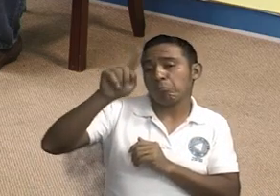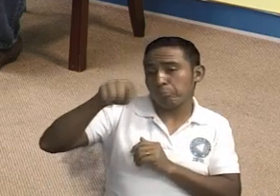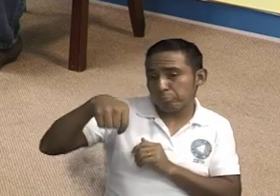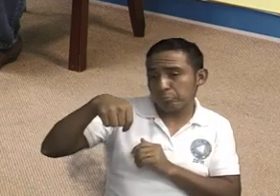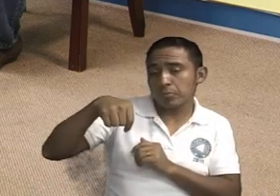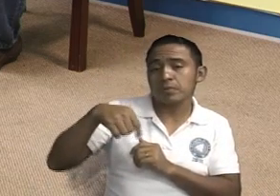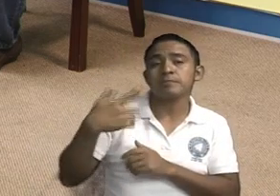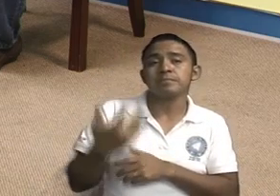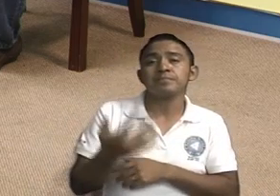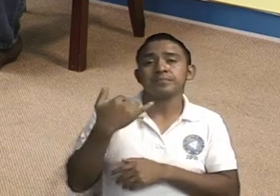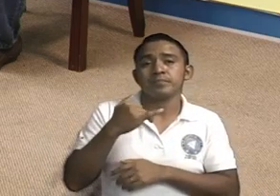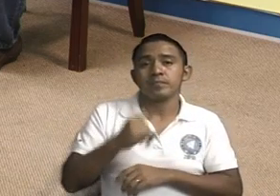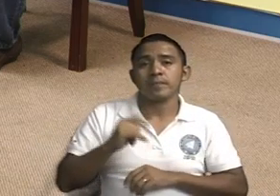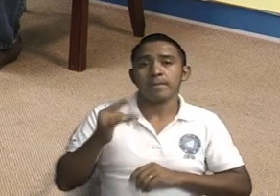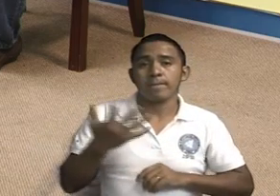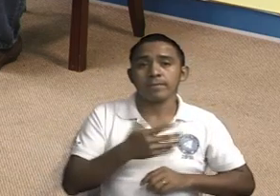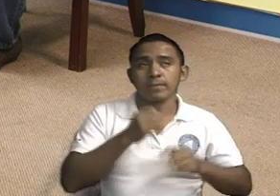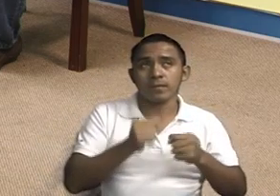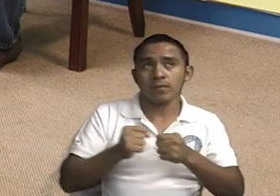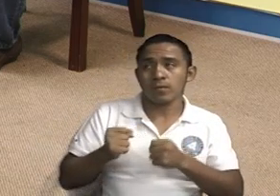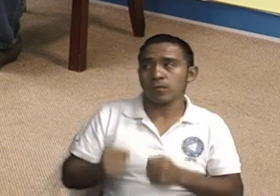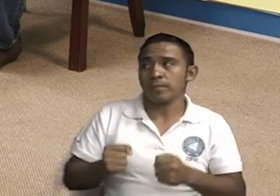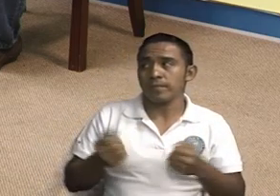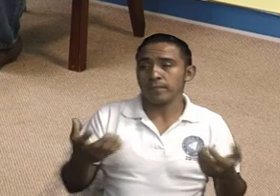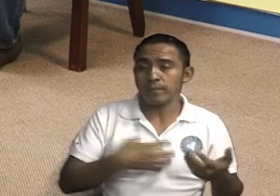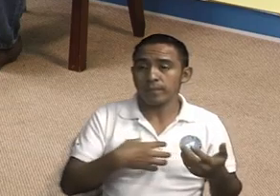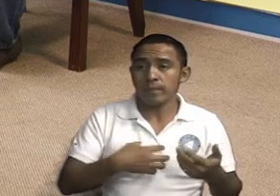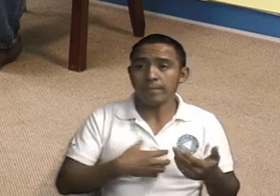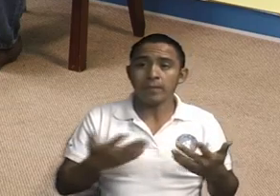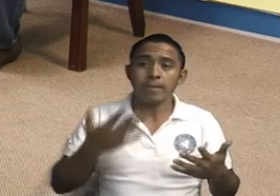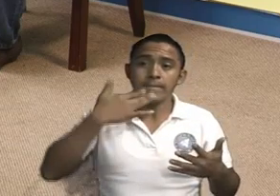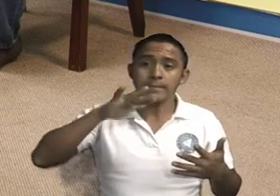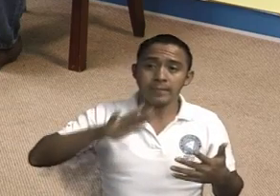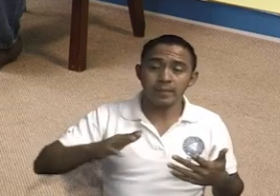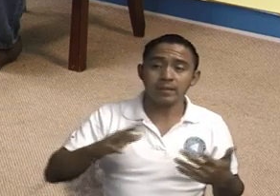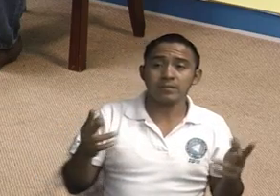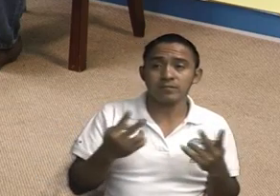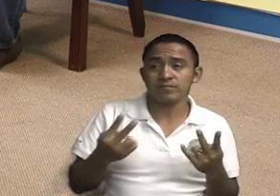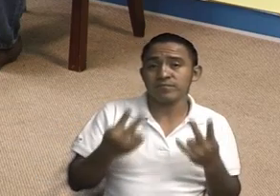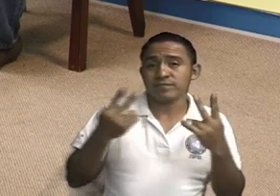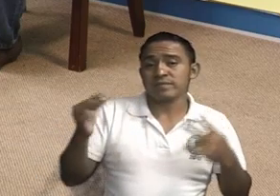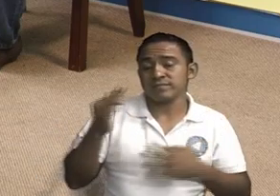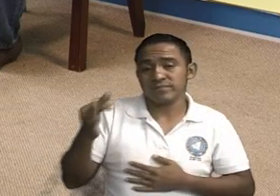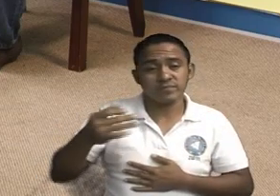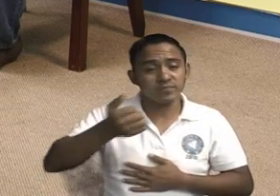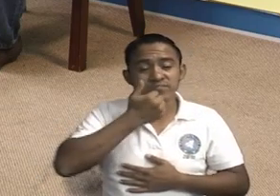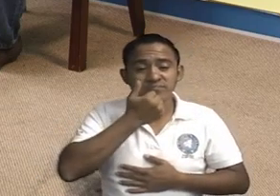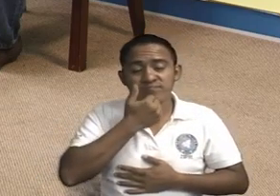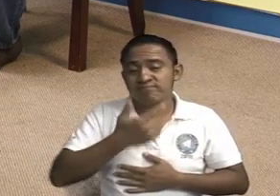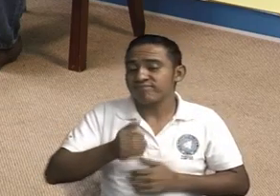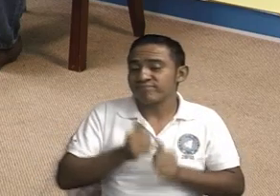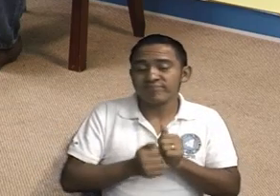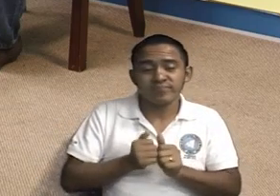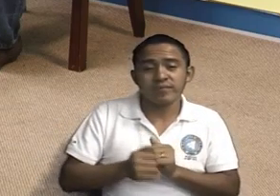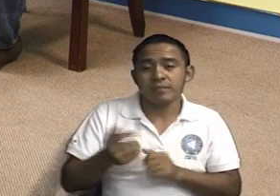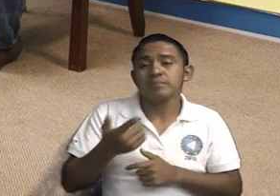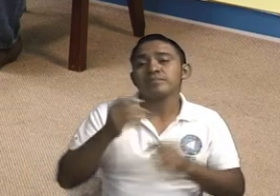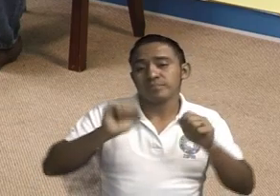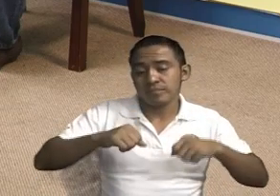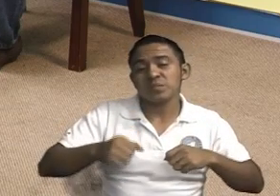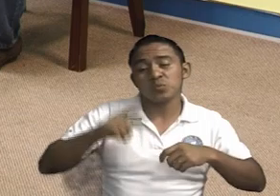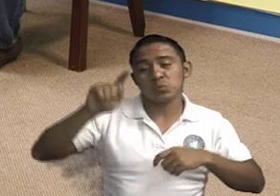las personas, los varones que llevamos una mala calidad de vida, ¿verdad?, tendríamos una mala alimentación, estamos propensos a padecer de